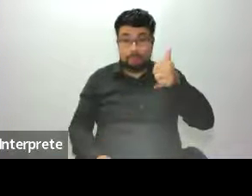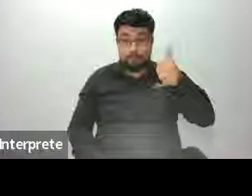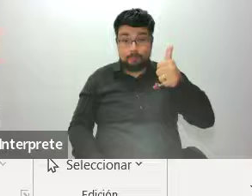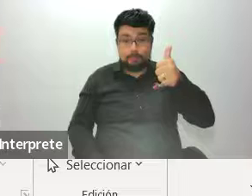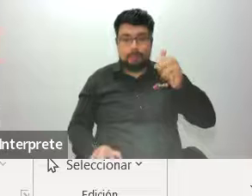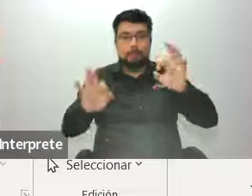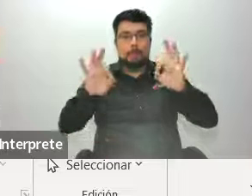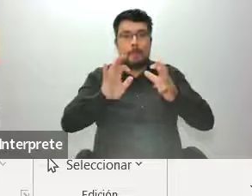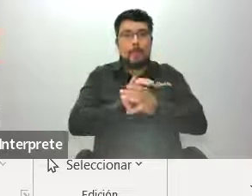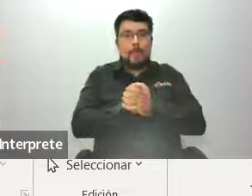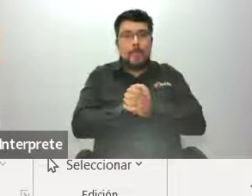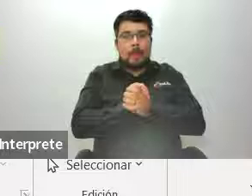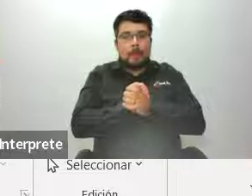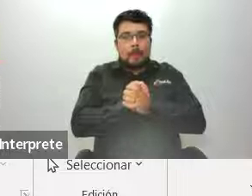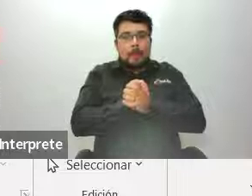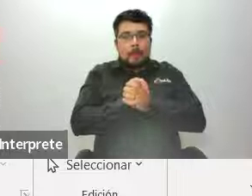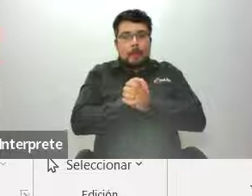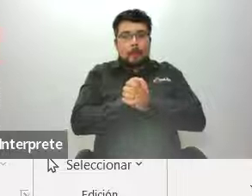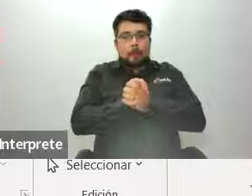Am,